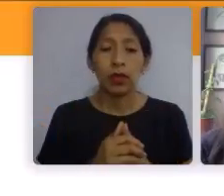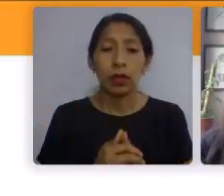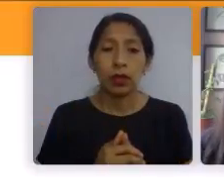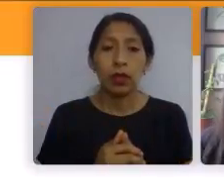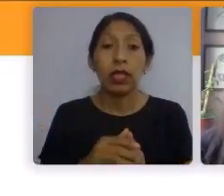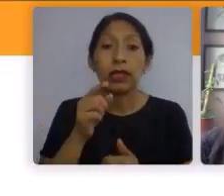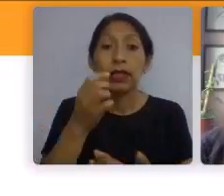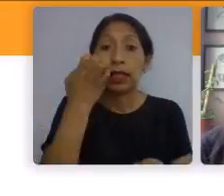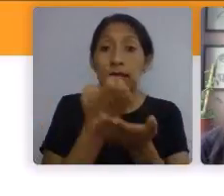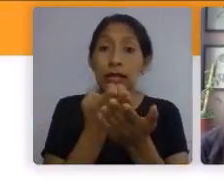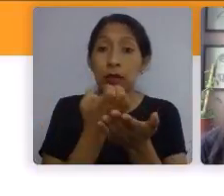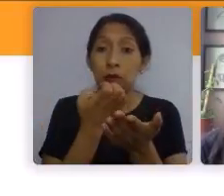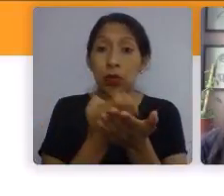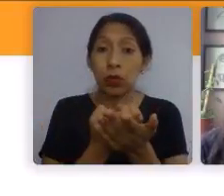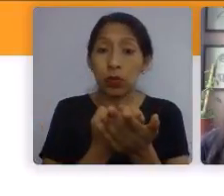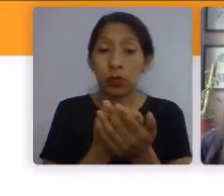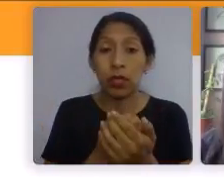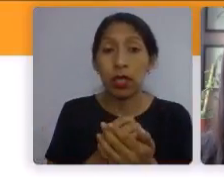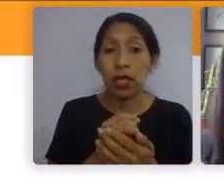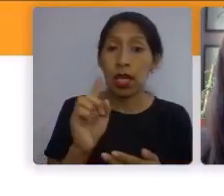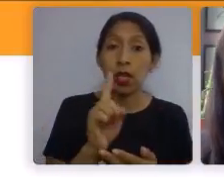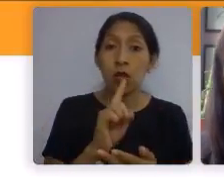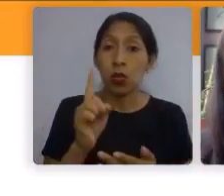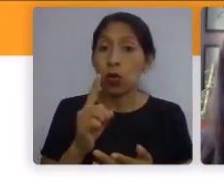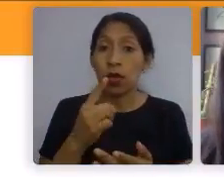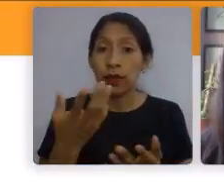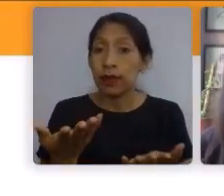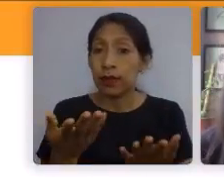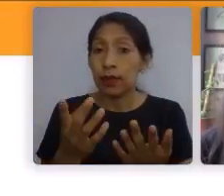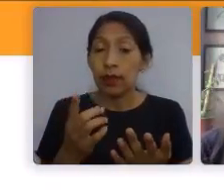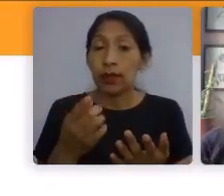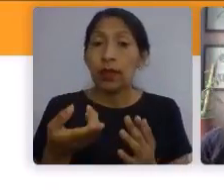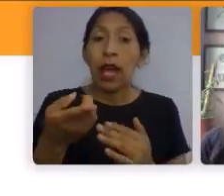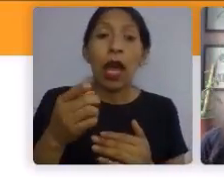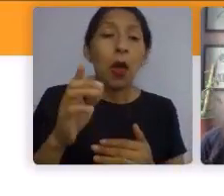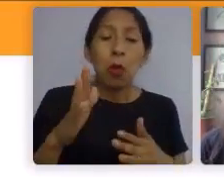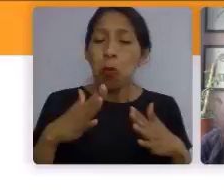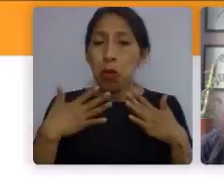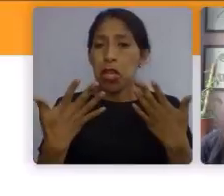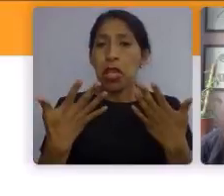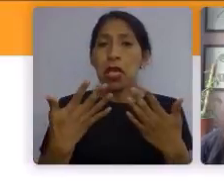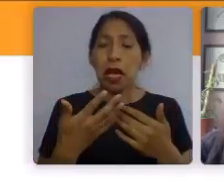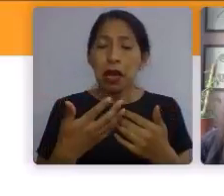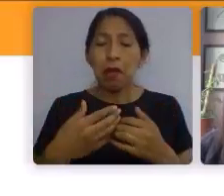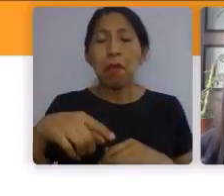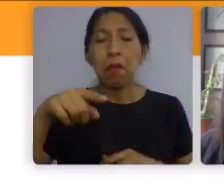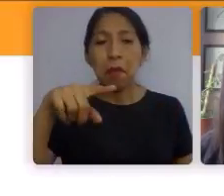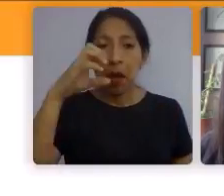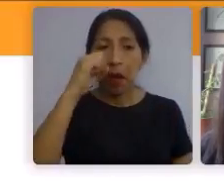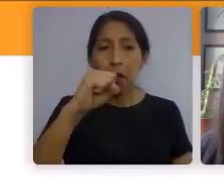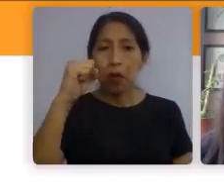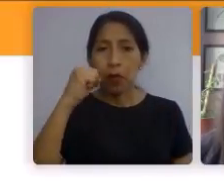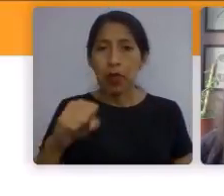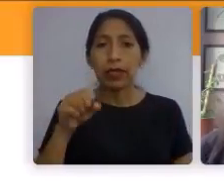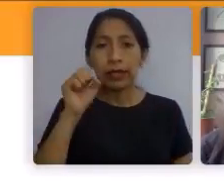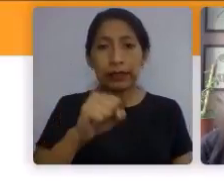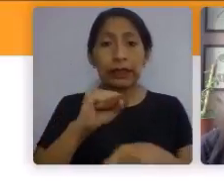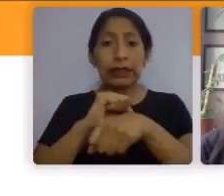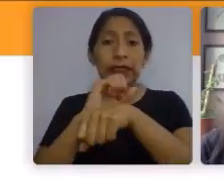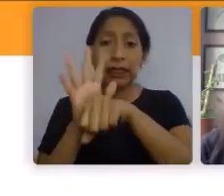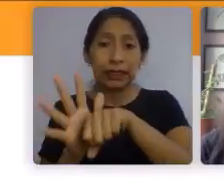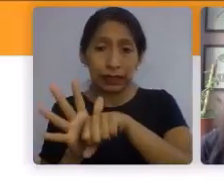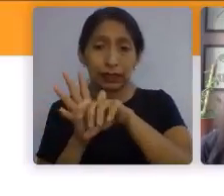la economía no está activada, tampoco estarían activados los viajes. Es así que la pandemia ha ido